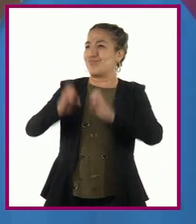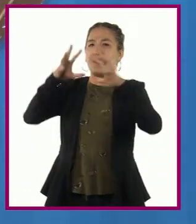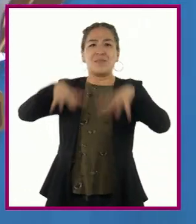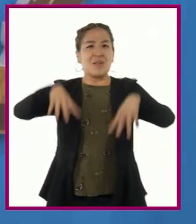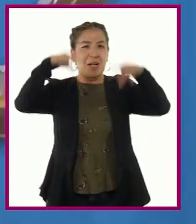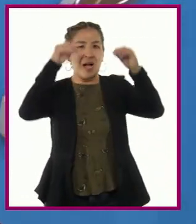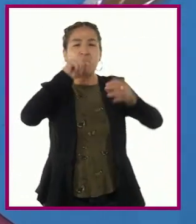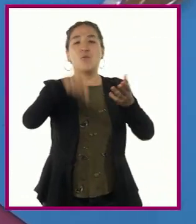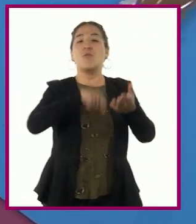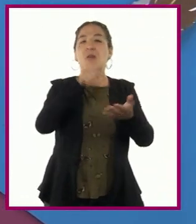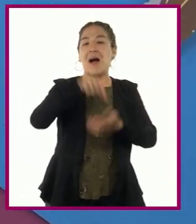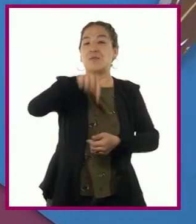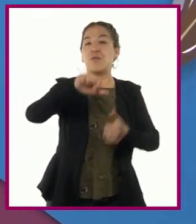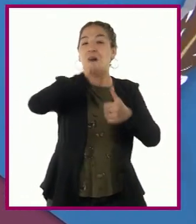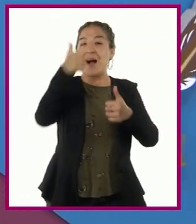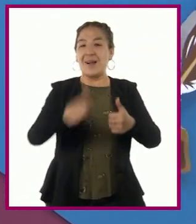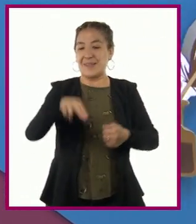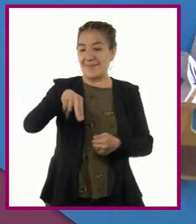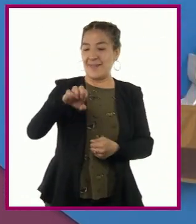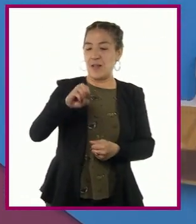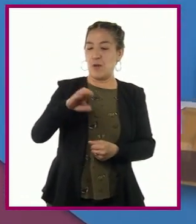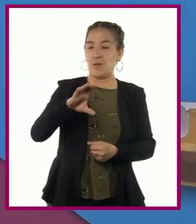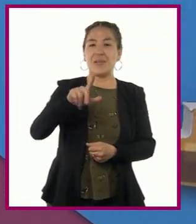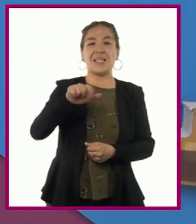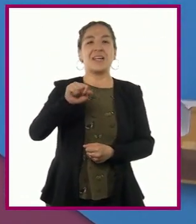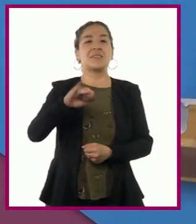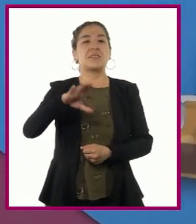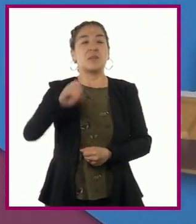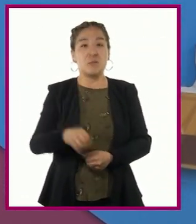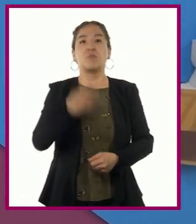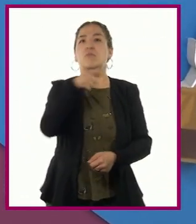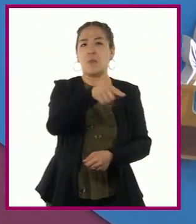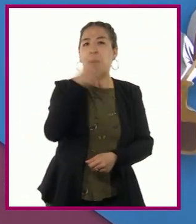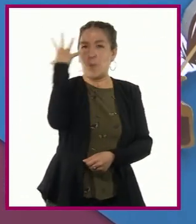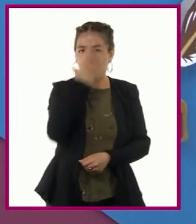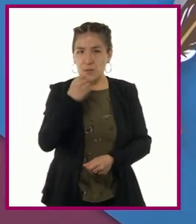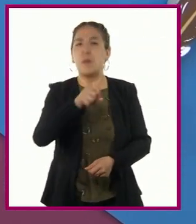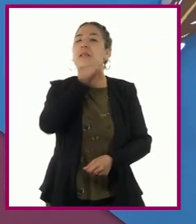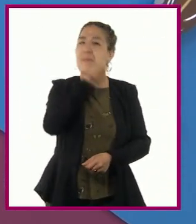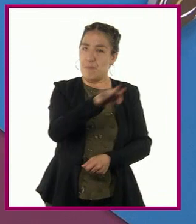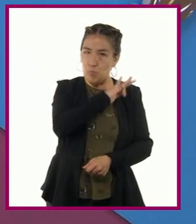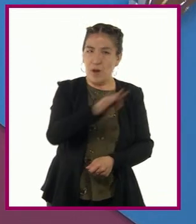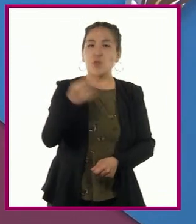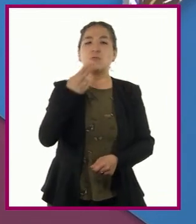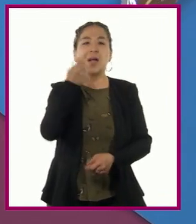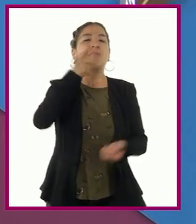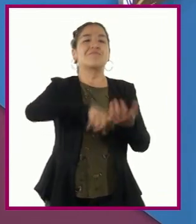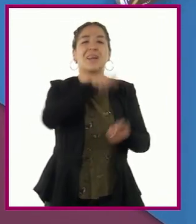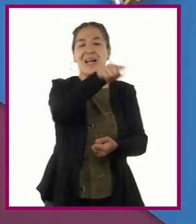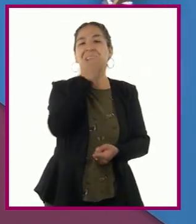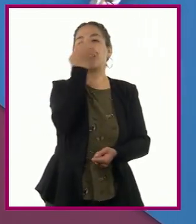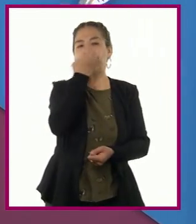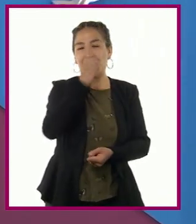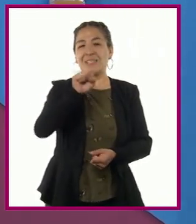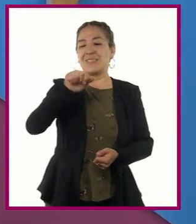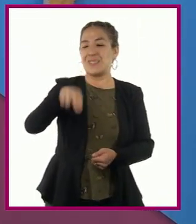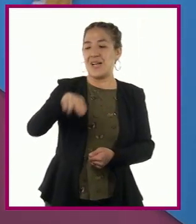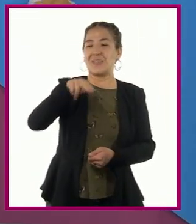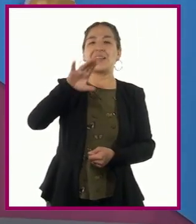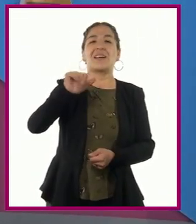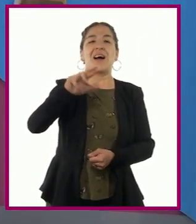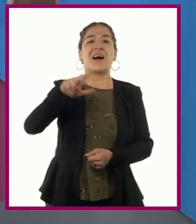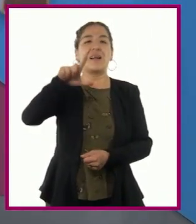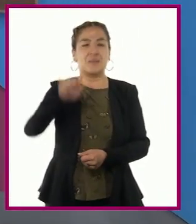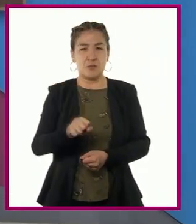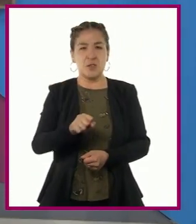arte neoclásico, que no solo eran bellos, sino útiles, como la mencionada Academia de San Carlos. También